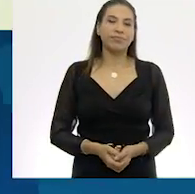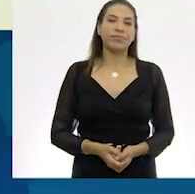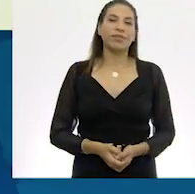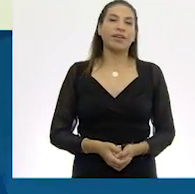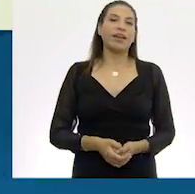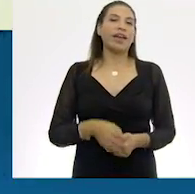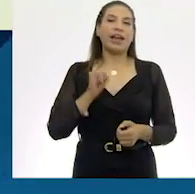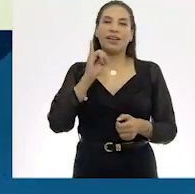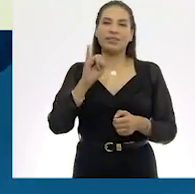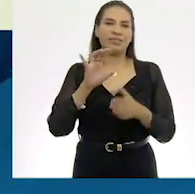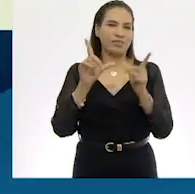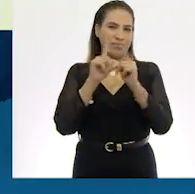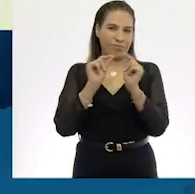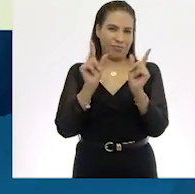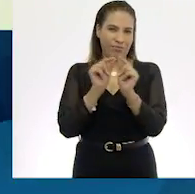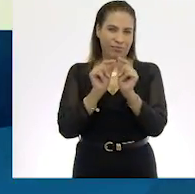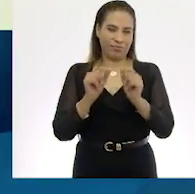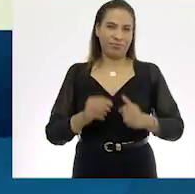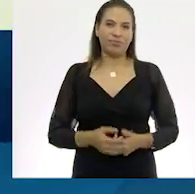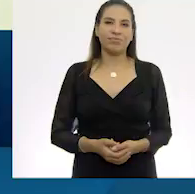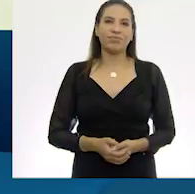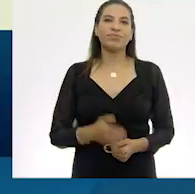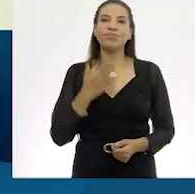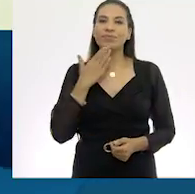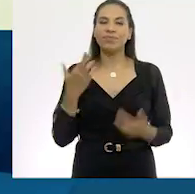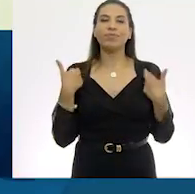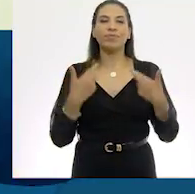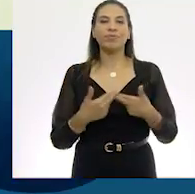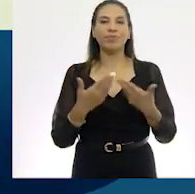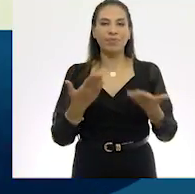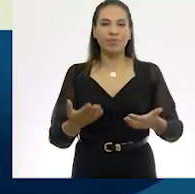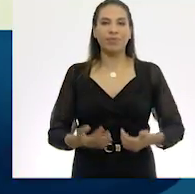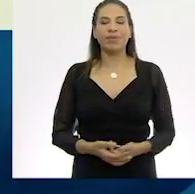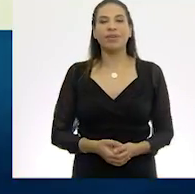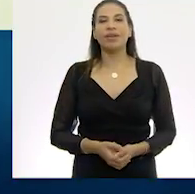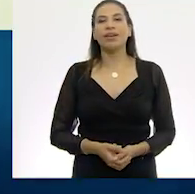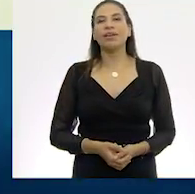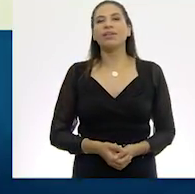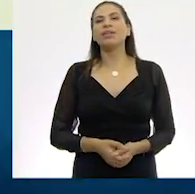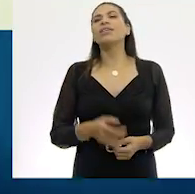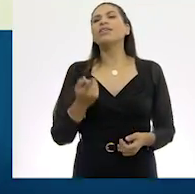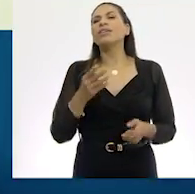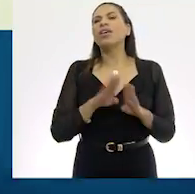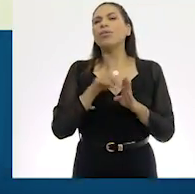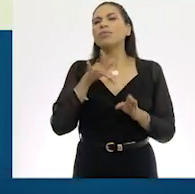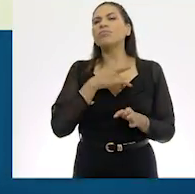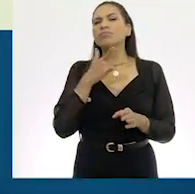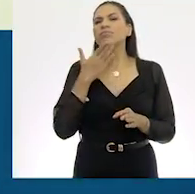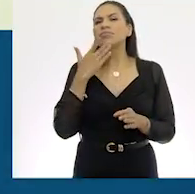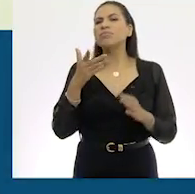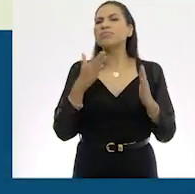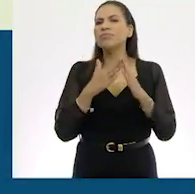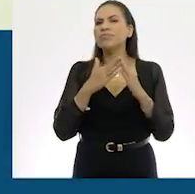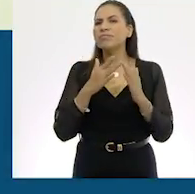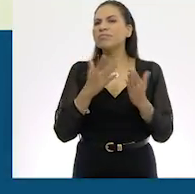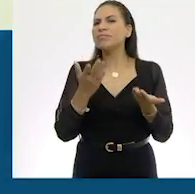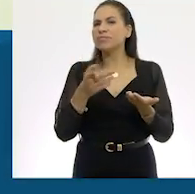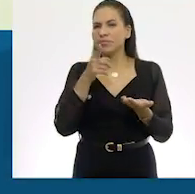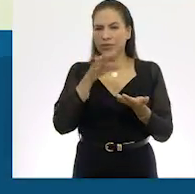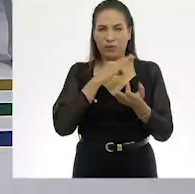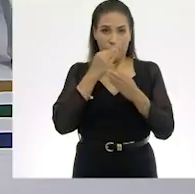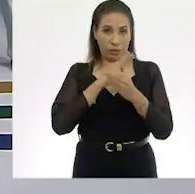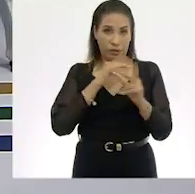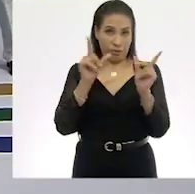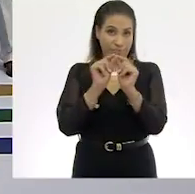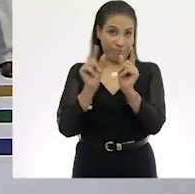Y así queda nuestro resumen. Muy bien, maestro. Joaquín, ¿qué tal? ¿A ti cómo te fue en casa? ¿Lograste hacer tu